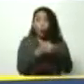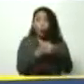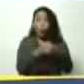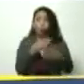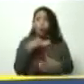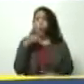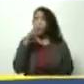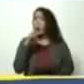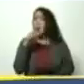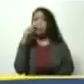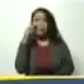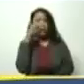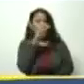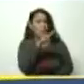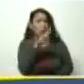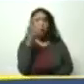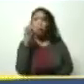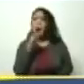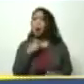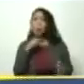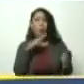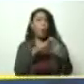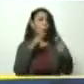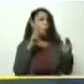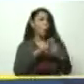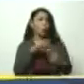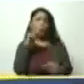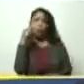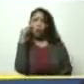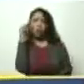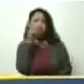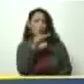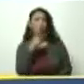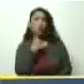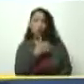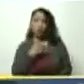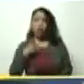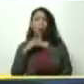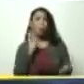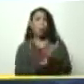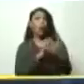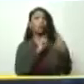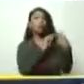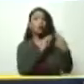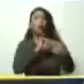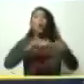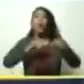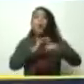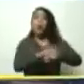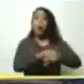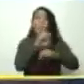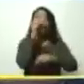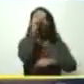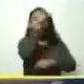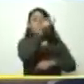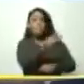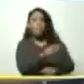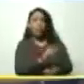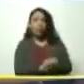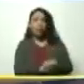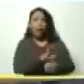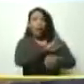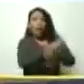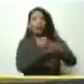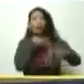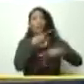nunca en mi vida me he visto con Antonio E. Carri me gustaría establecer un diálogo Jorge Rodríguez con Antonio E. Carri y las fuerzas